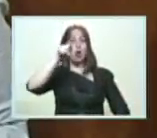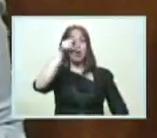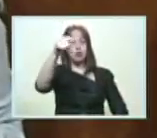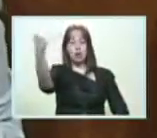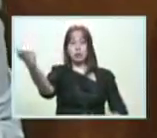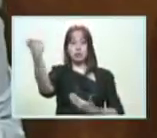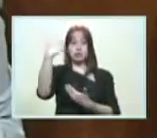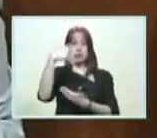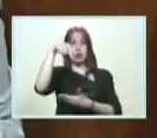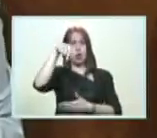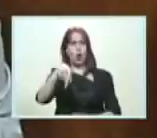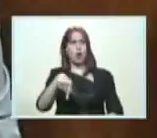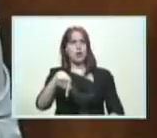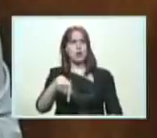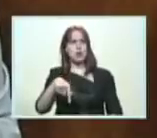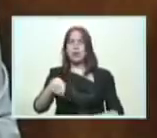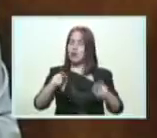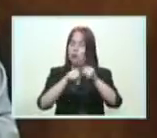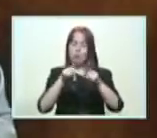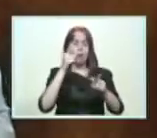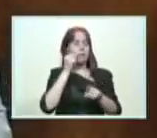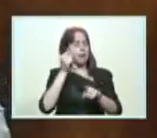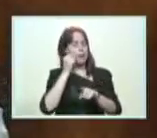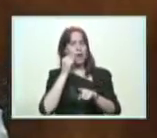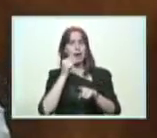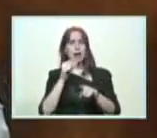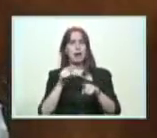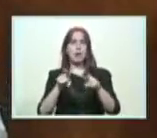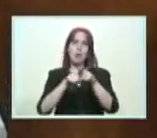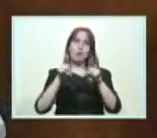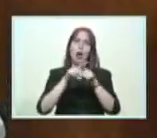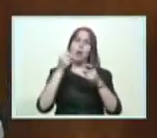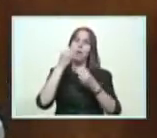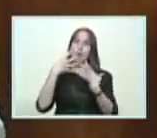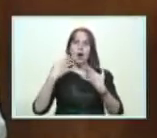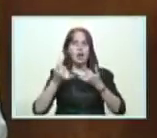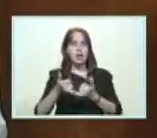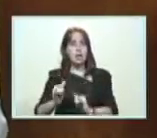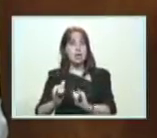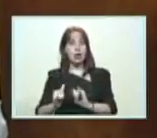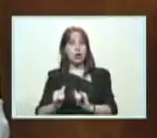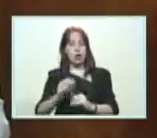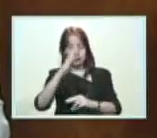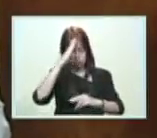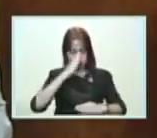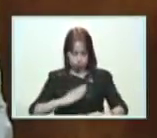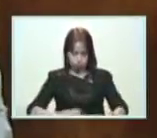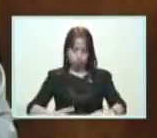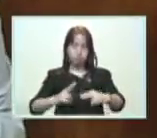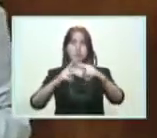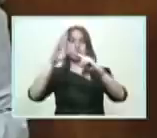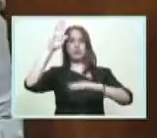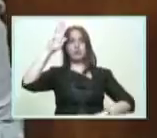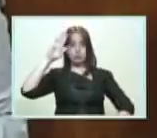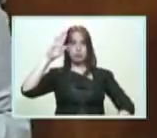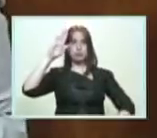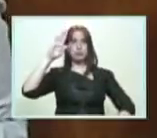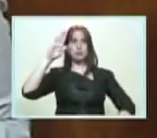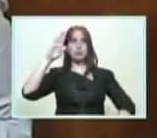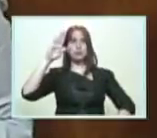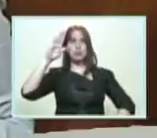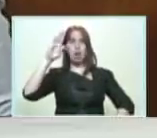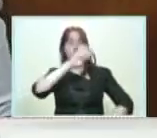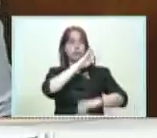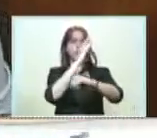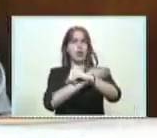hoy como un buen padre, pero también como un buen hijo, a subordinarse al poder constituyente